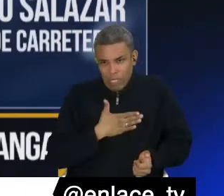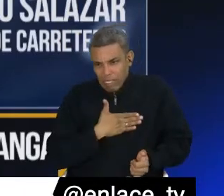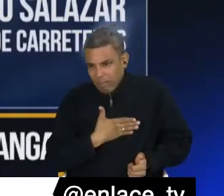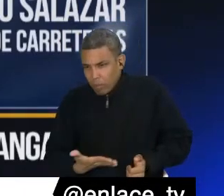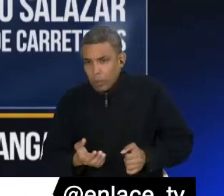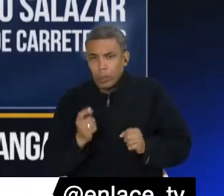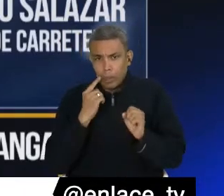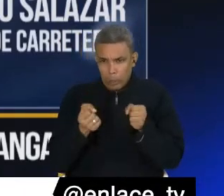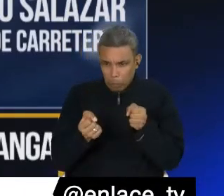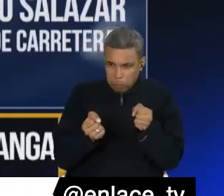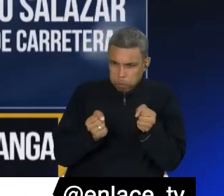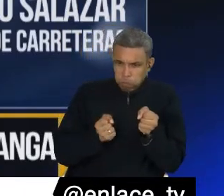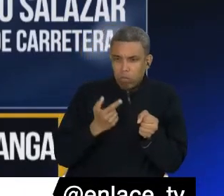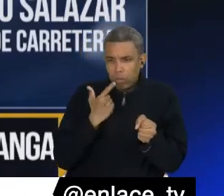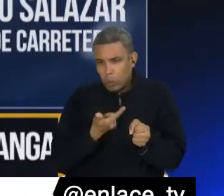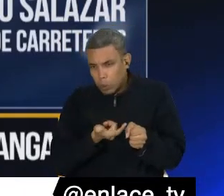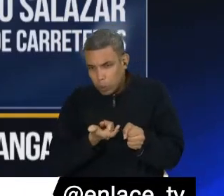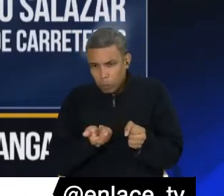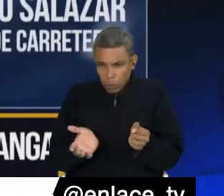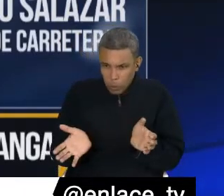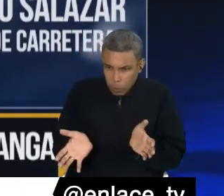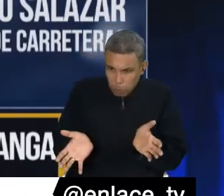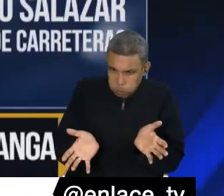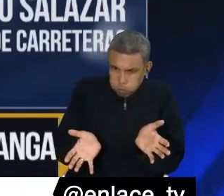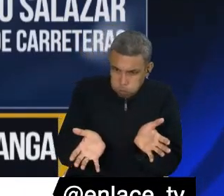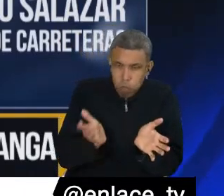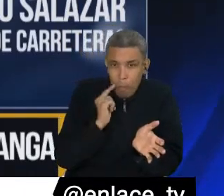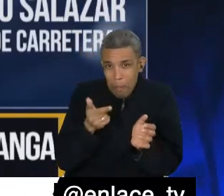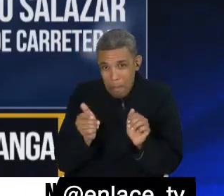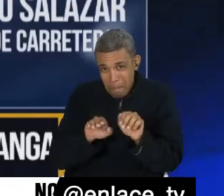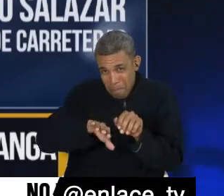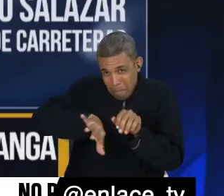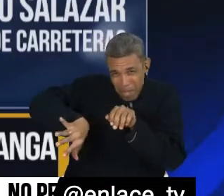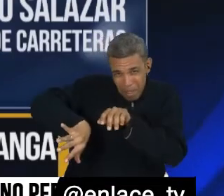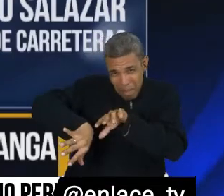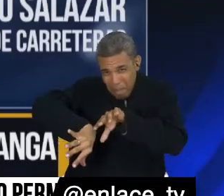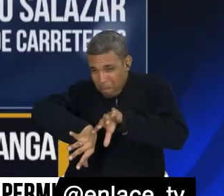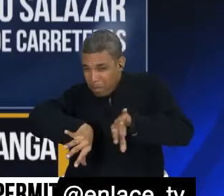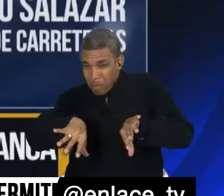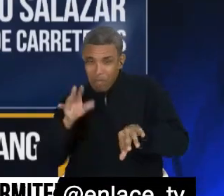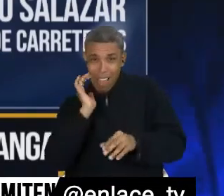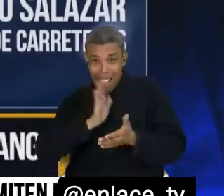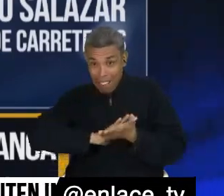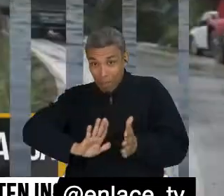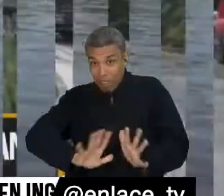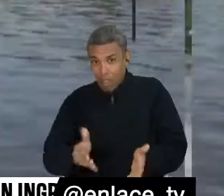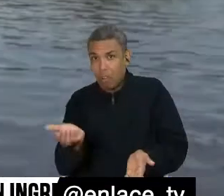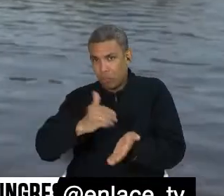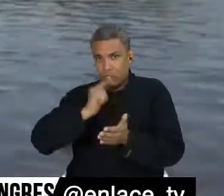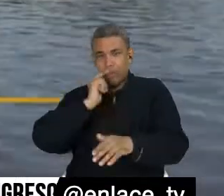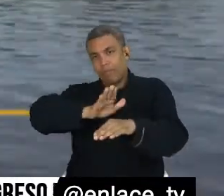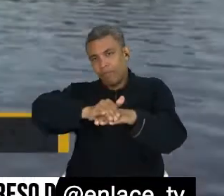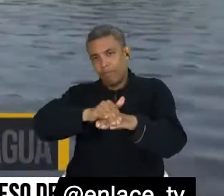esta situación y posteriormente pues ya haremos el aviso y el conocimiento de nuevamente cuando habiliten la vía.